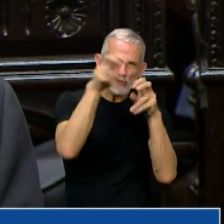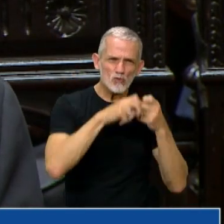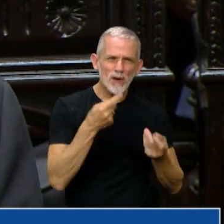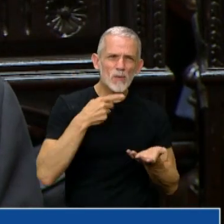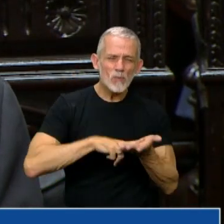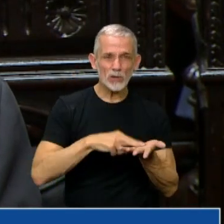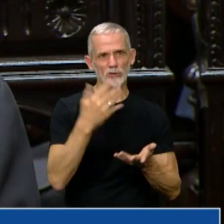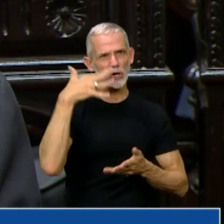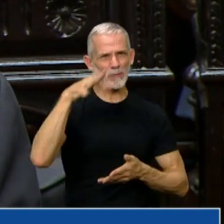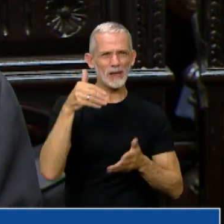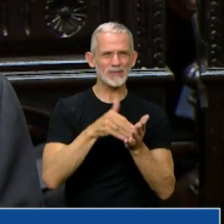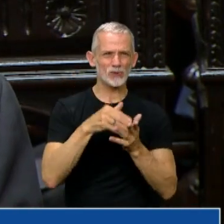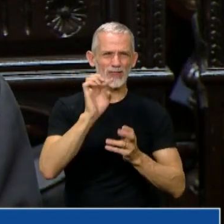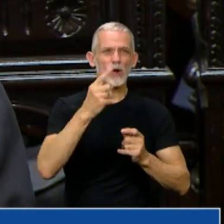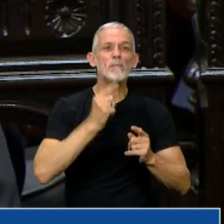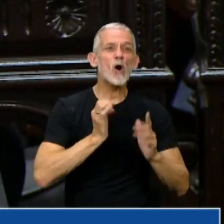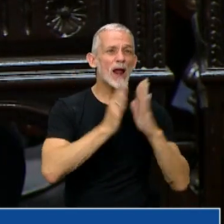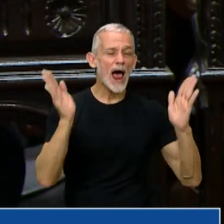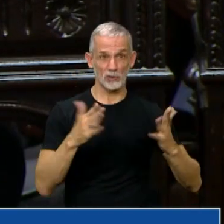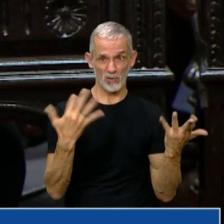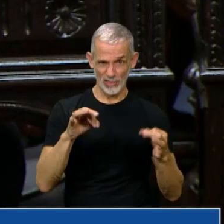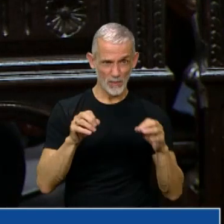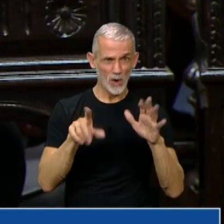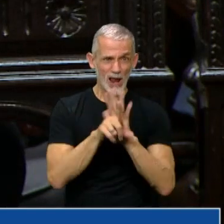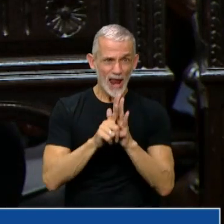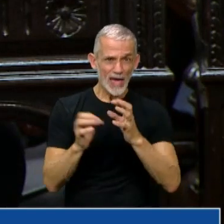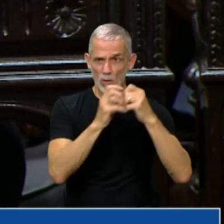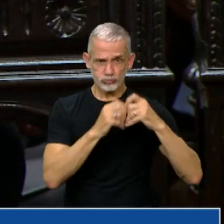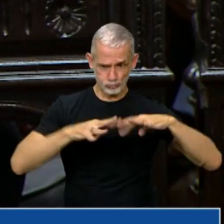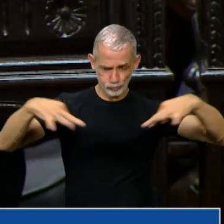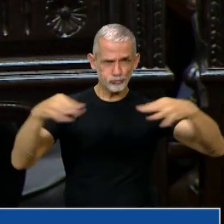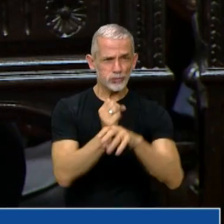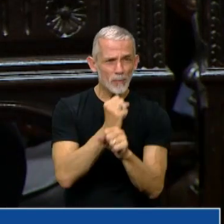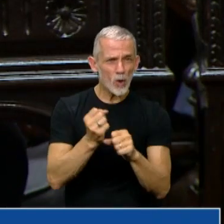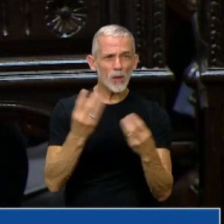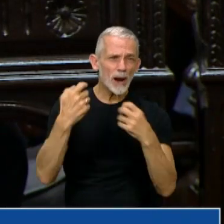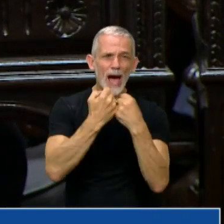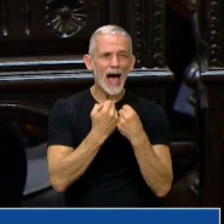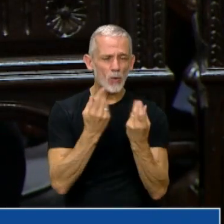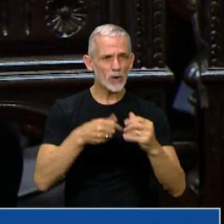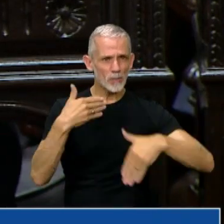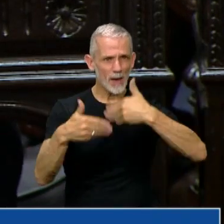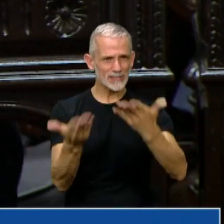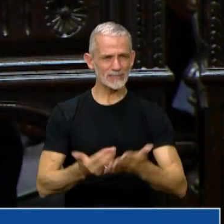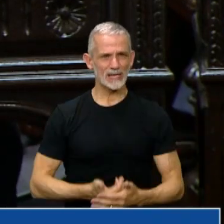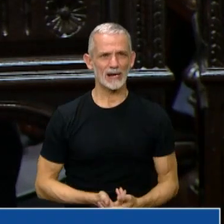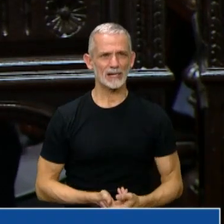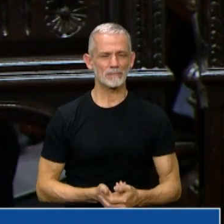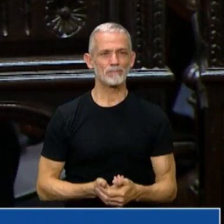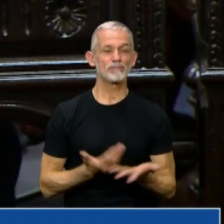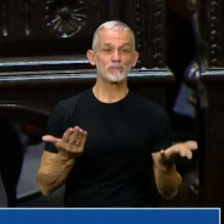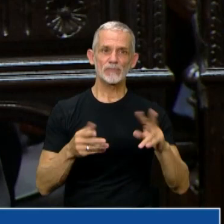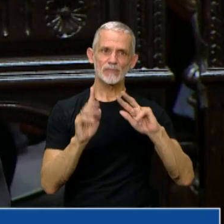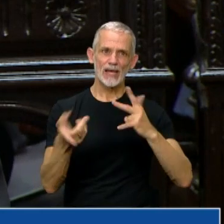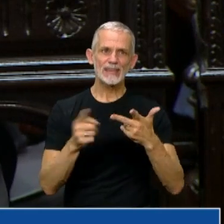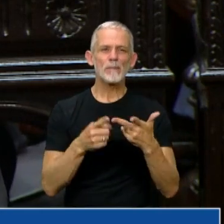estar dispuestos a avanzar en el tratamiento, prestar los acuerdos necesarios para que podamos avanzar en el tratamiento. Por